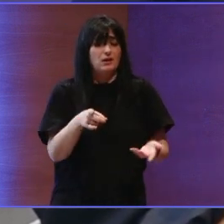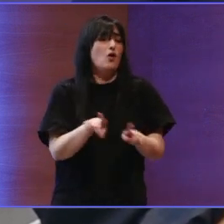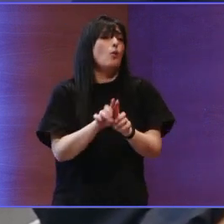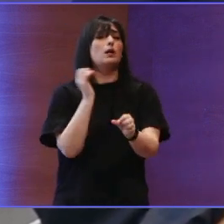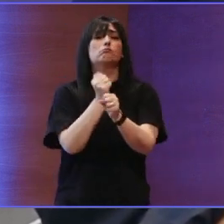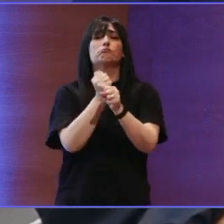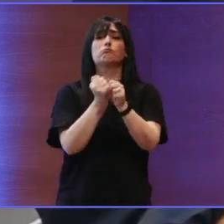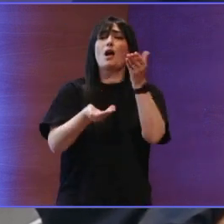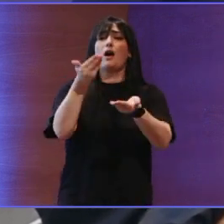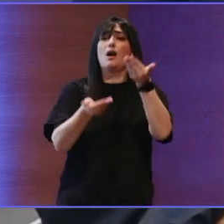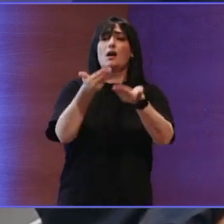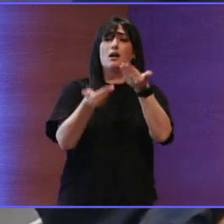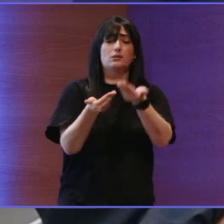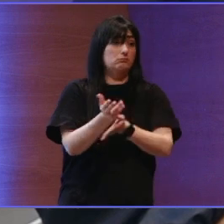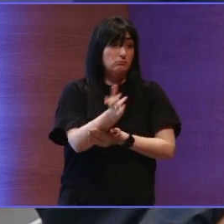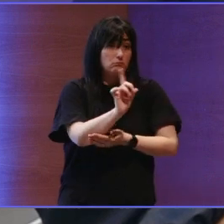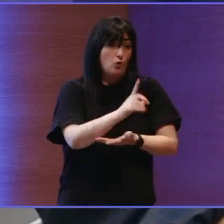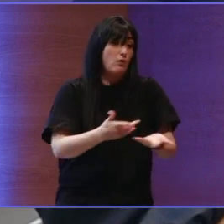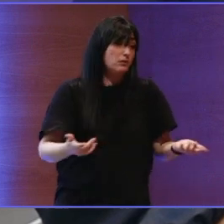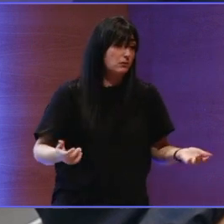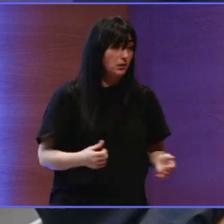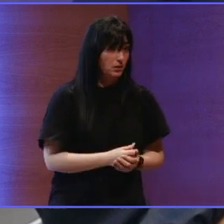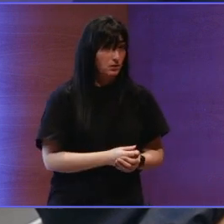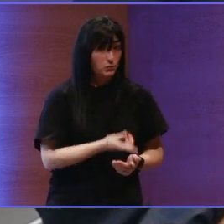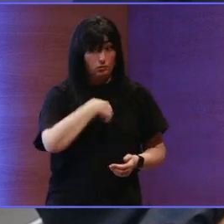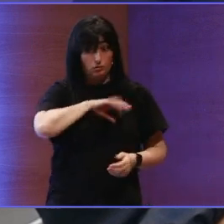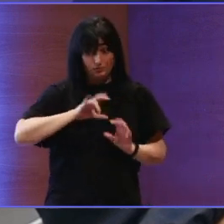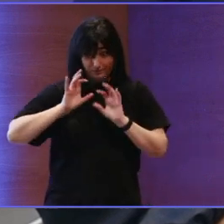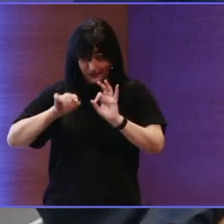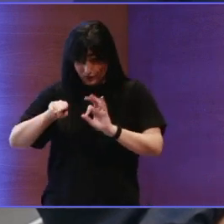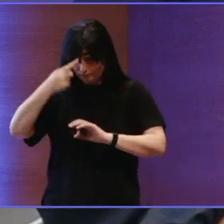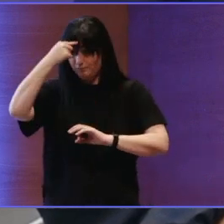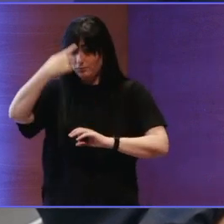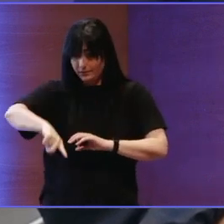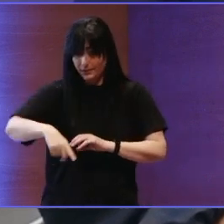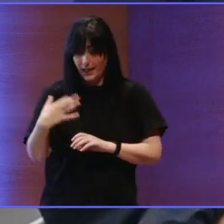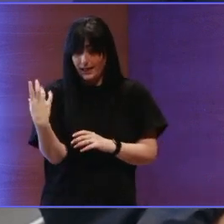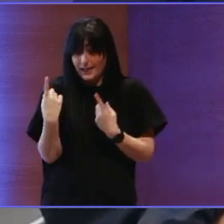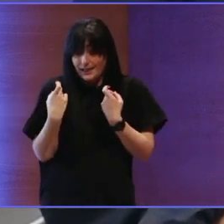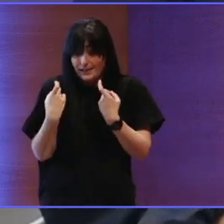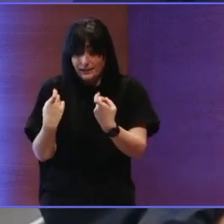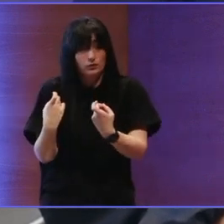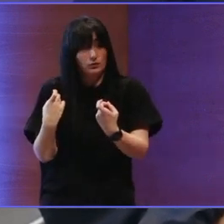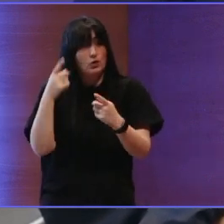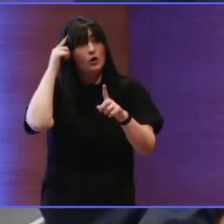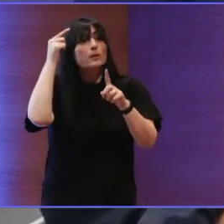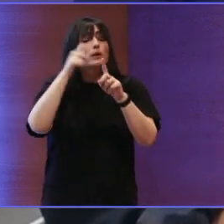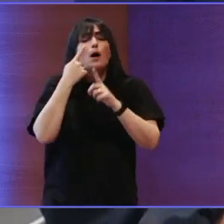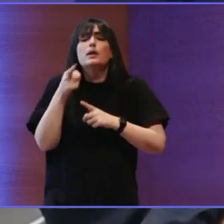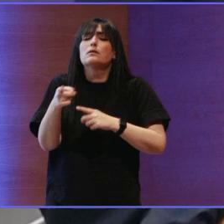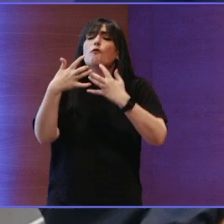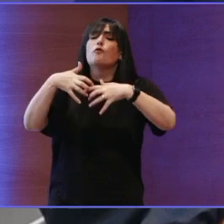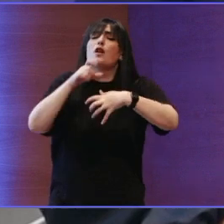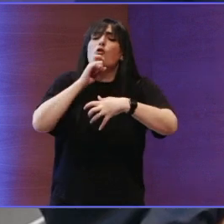evaluación es un trabajo no es un trabajo de evaluación pero necesitamos saber eso necesitamos saber eso para saber cómo funcionan y por qué